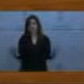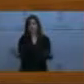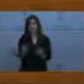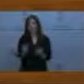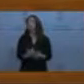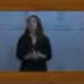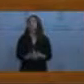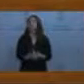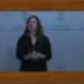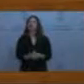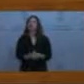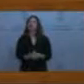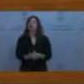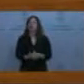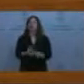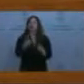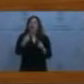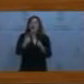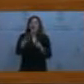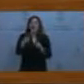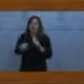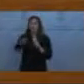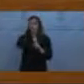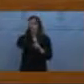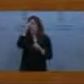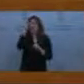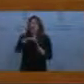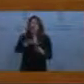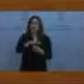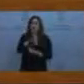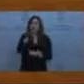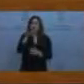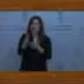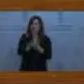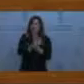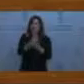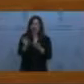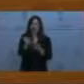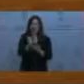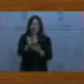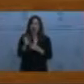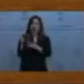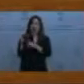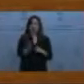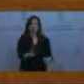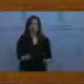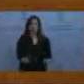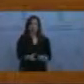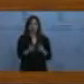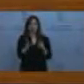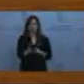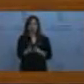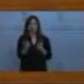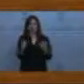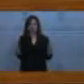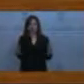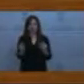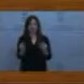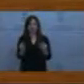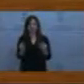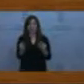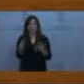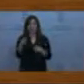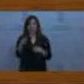el principal factor que influye en la segregación o en la marginación social, llevándolo al extremo, es el lugar donde uno